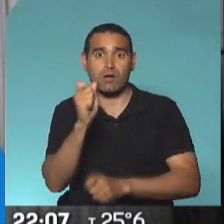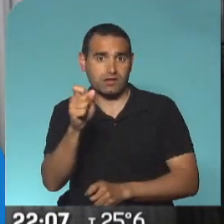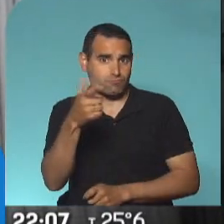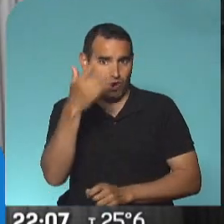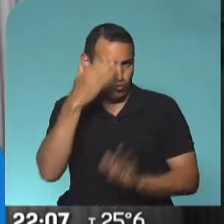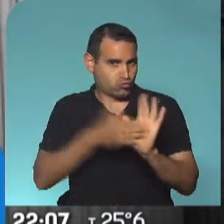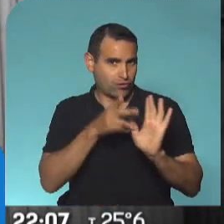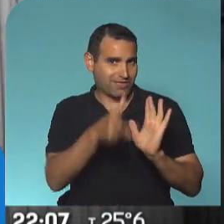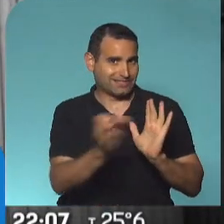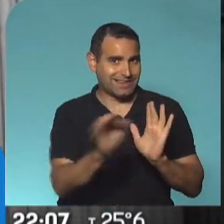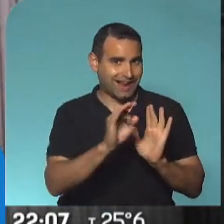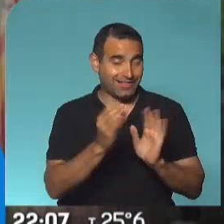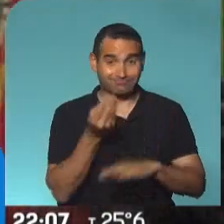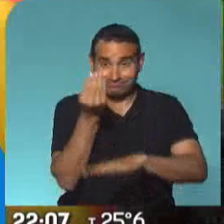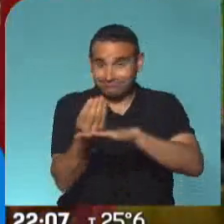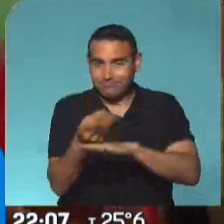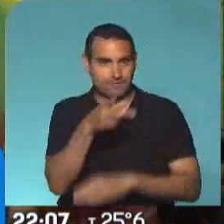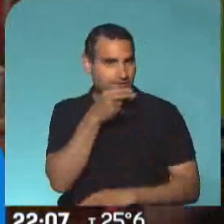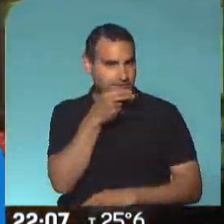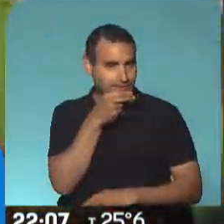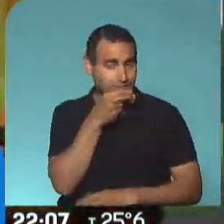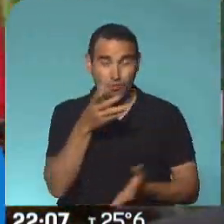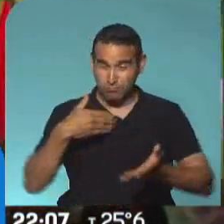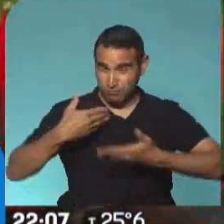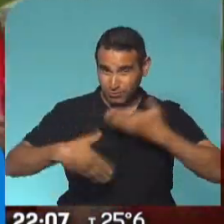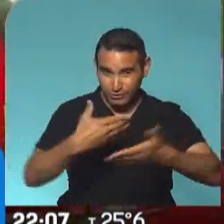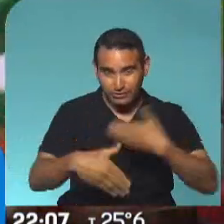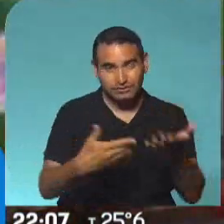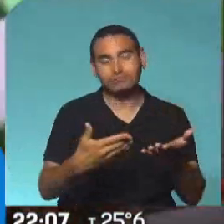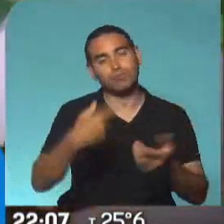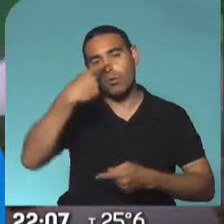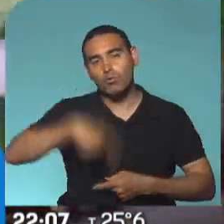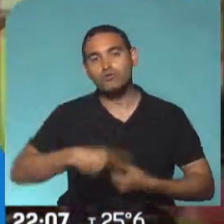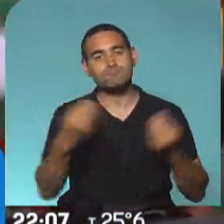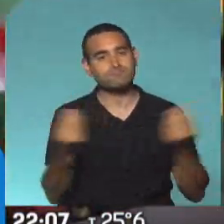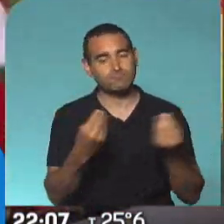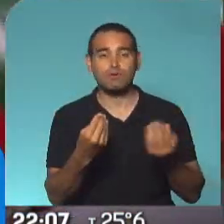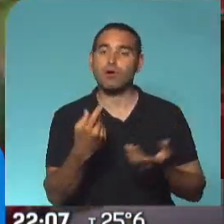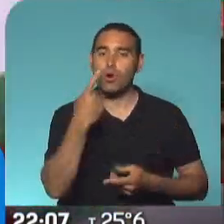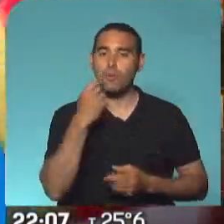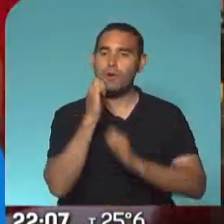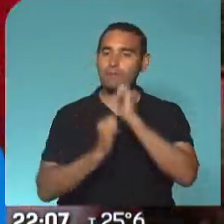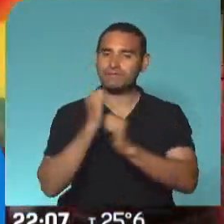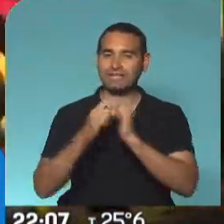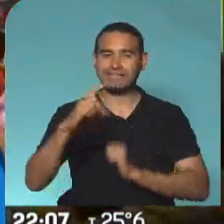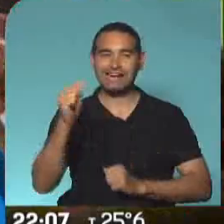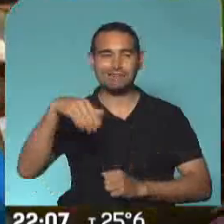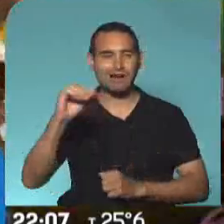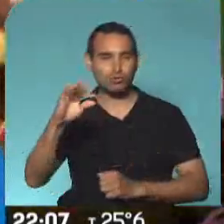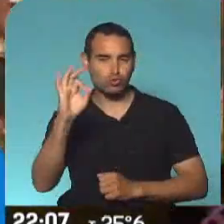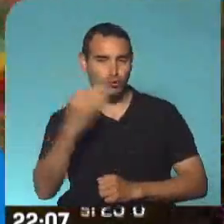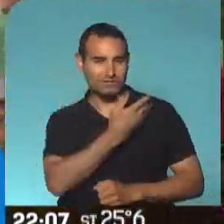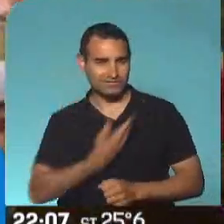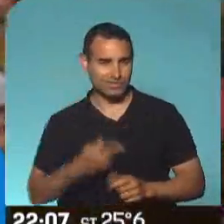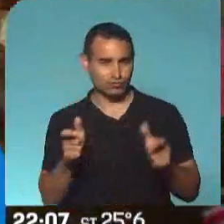un peligroso vacío de poder. En todo este proceso, terminó de consolidarse la figura del empresario Luis Fernando Camacho, presidente